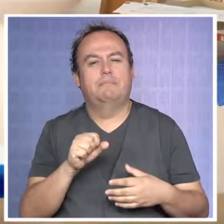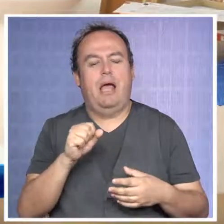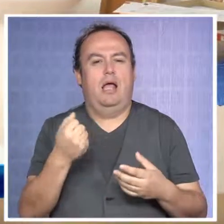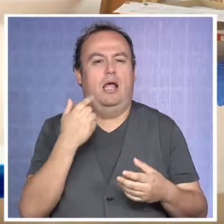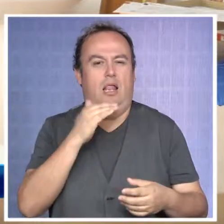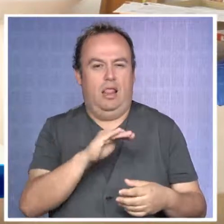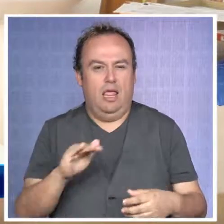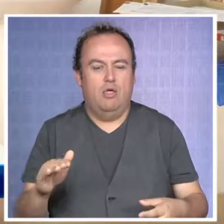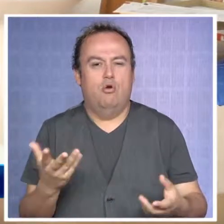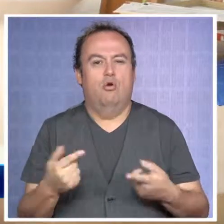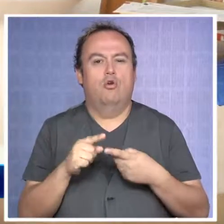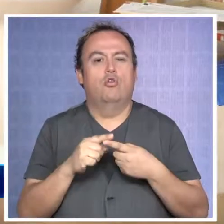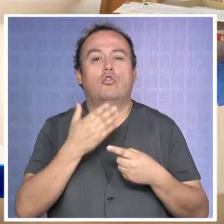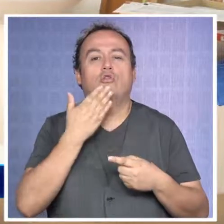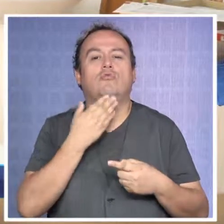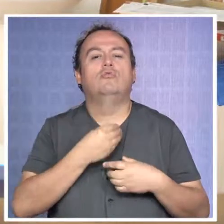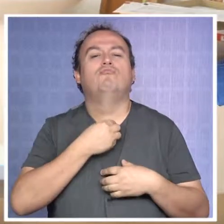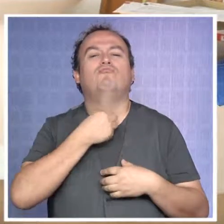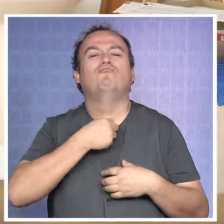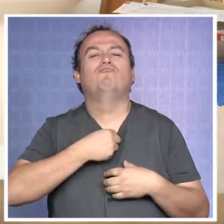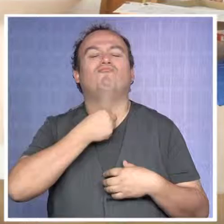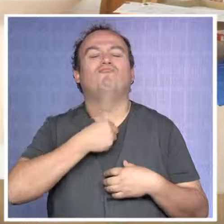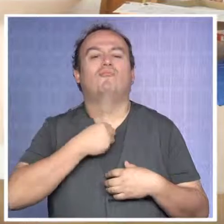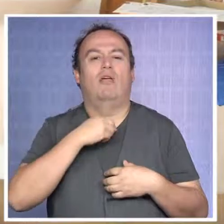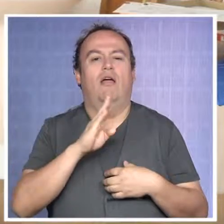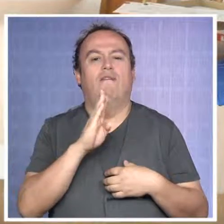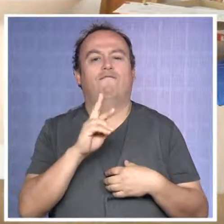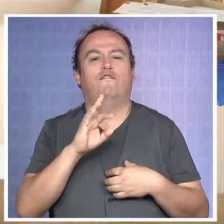aumentan lo que son las bronquitis